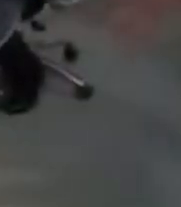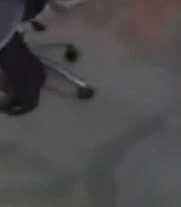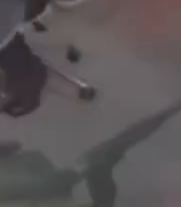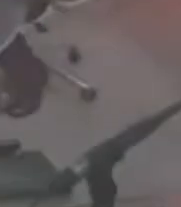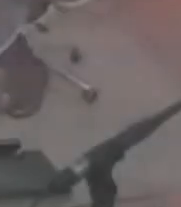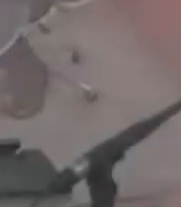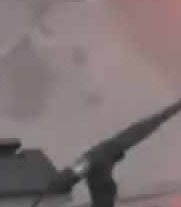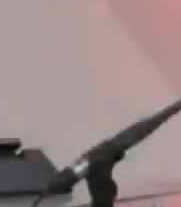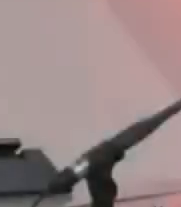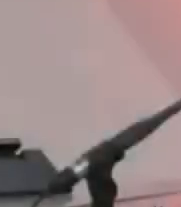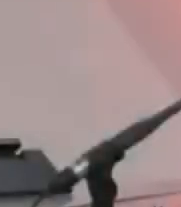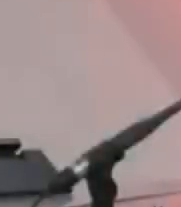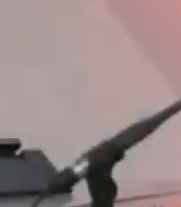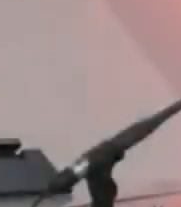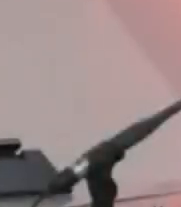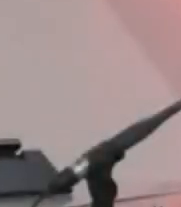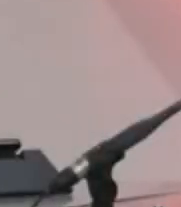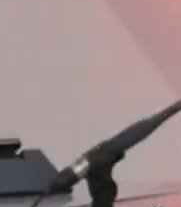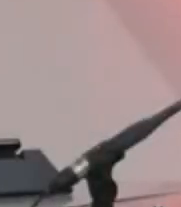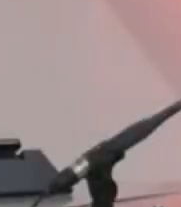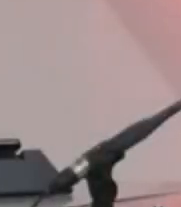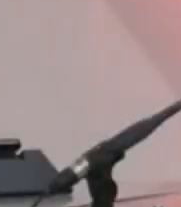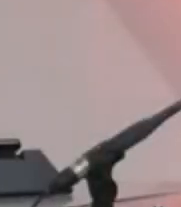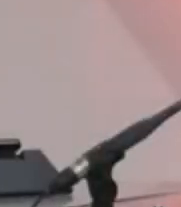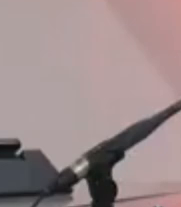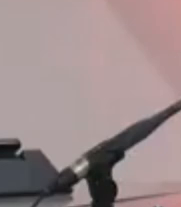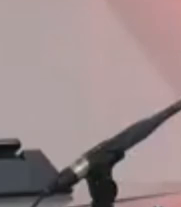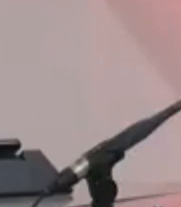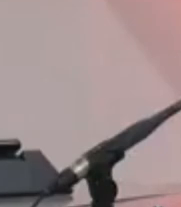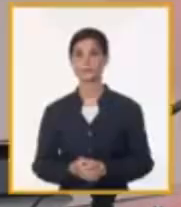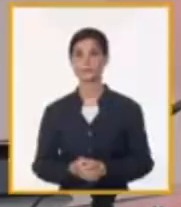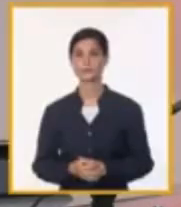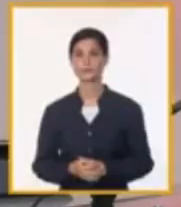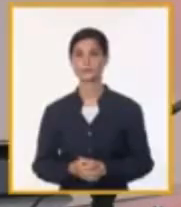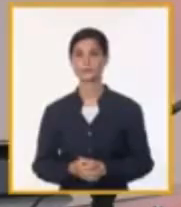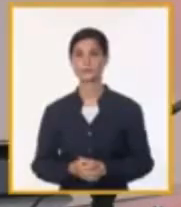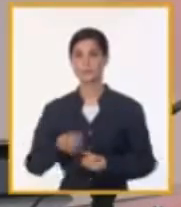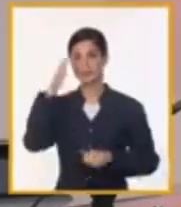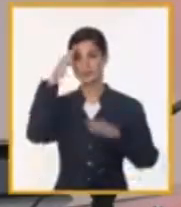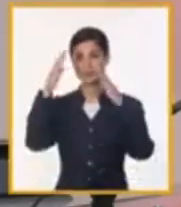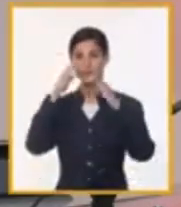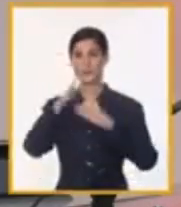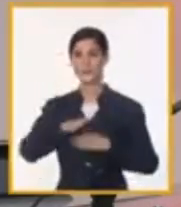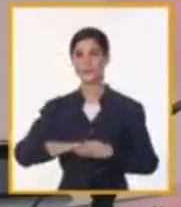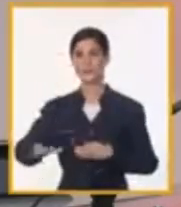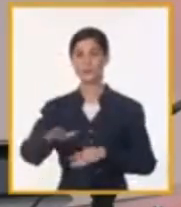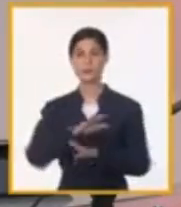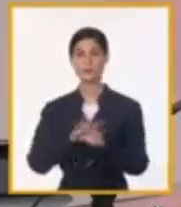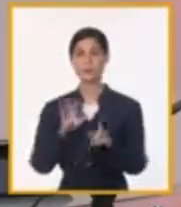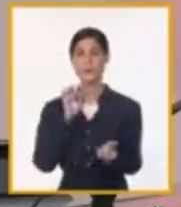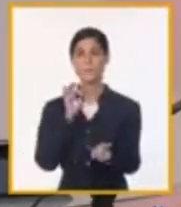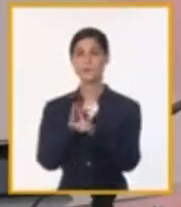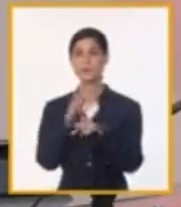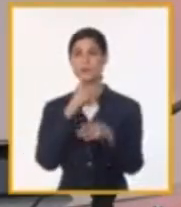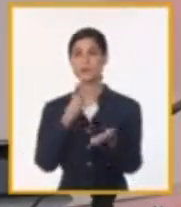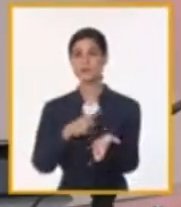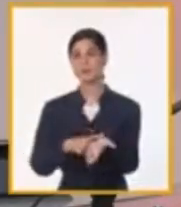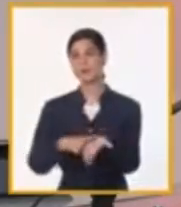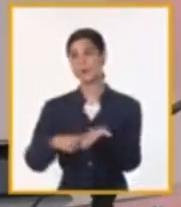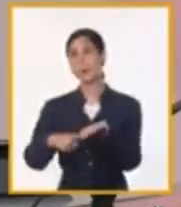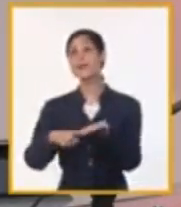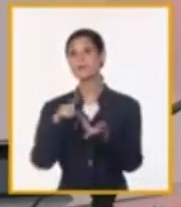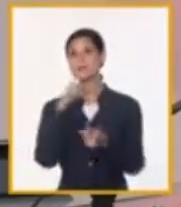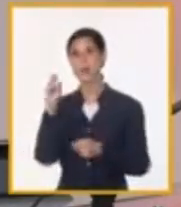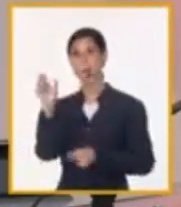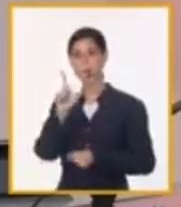Hola un saludo a todos los seguidores de la mesa redonda estamos Comenzando la semana como casi todos los